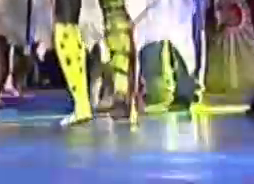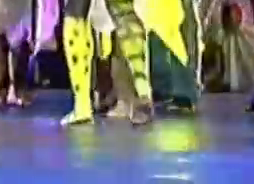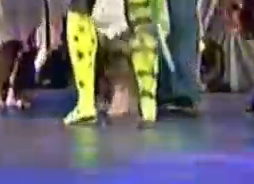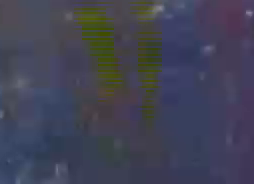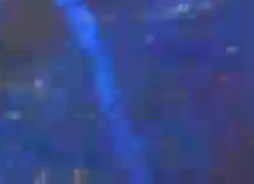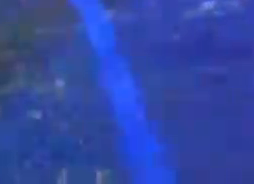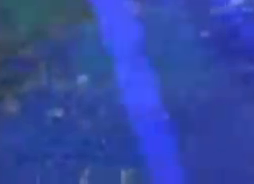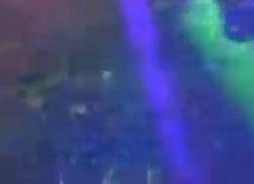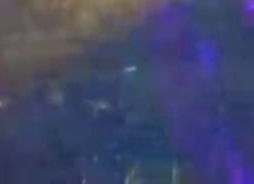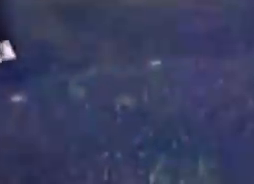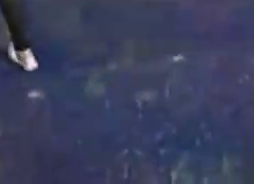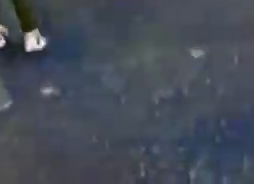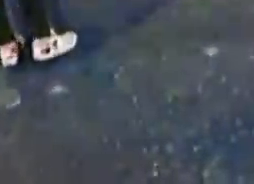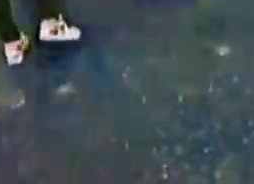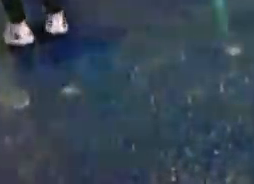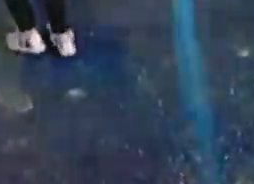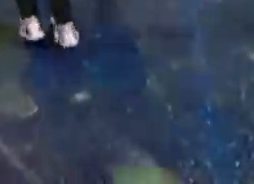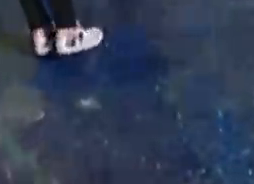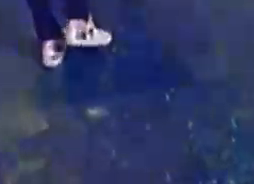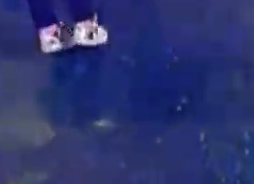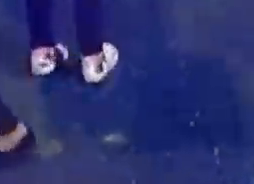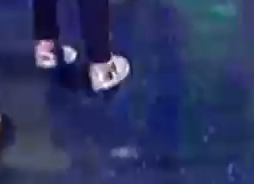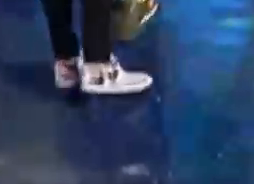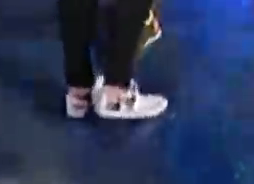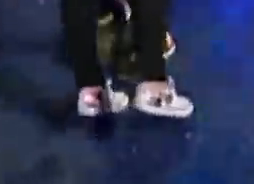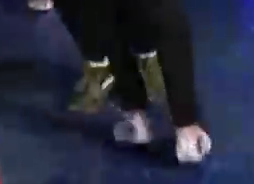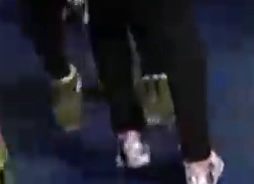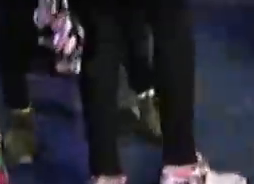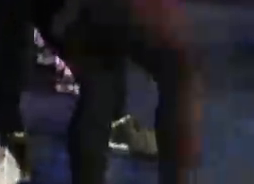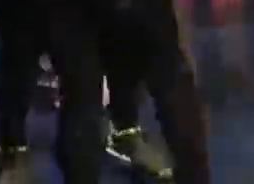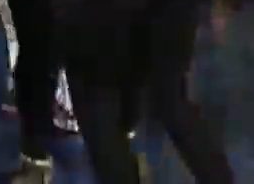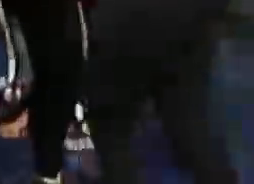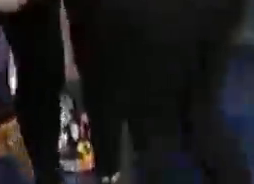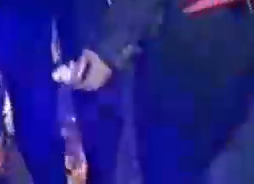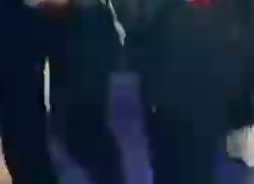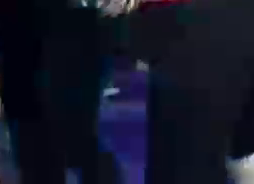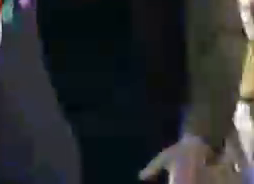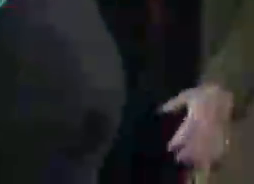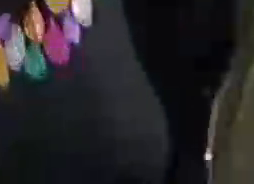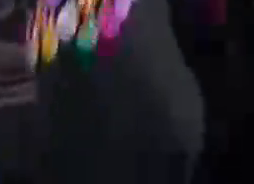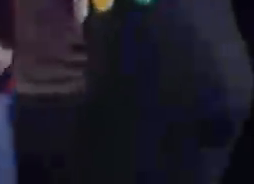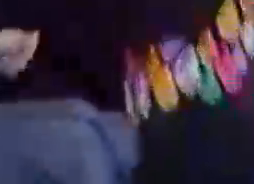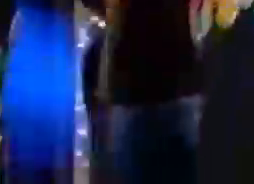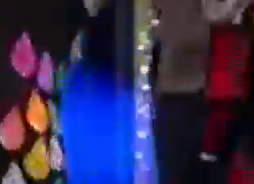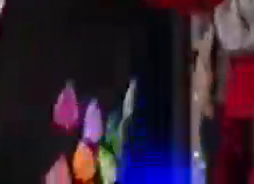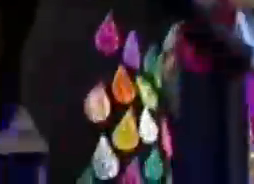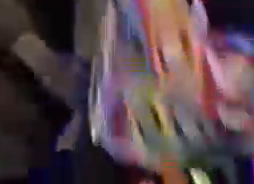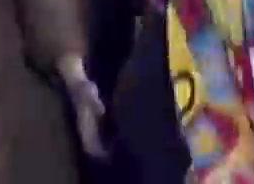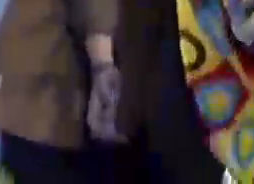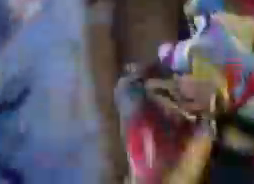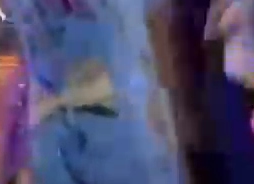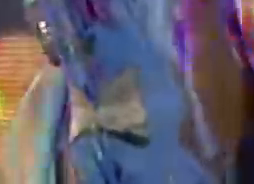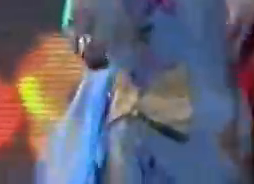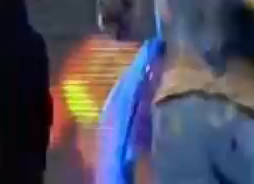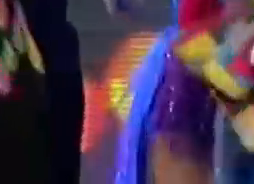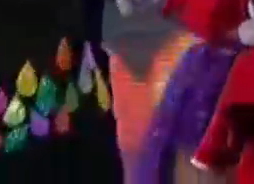de Radio Televisión Canaria y de todas las redes sociales que pasen una excelente noche, casi madrugada. Nos vemos mañana en el Carnaval